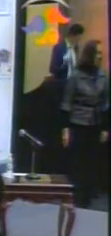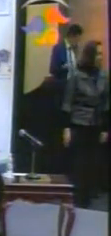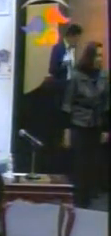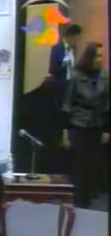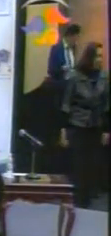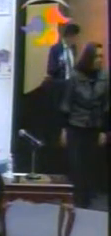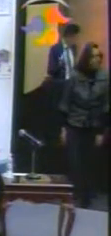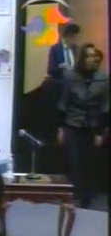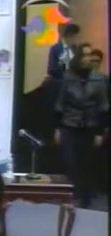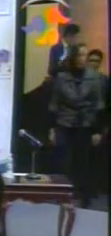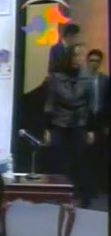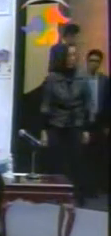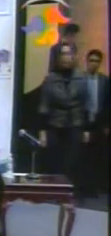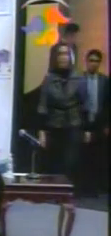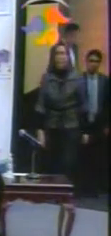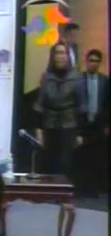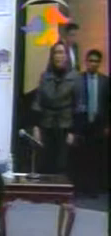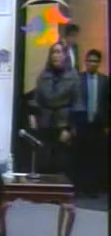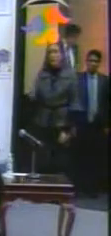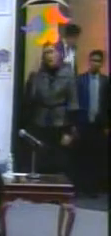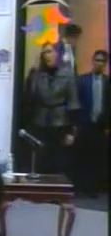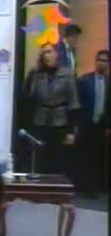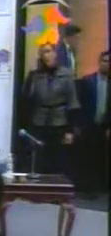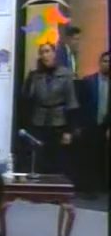al conflicto ruso-ucraniano?